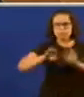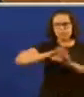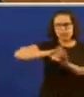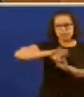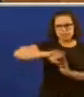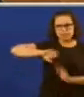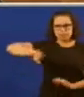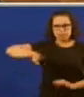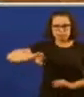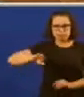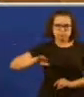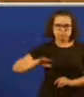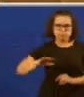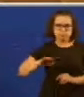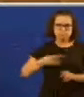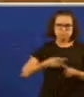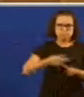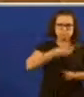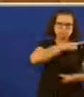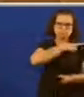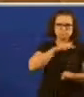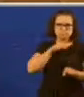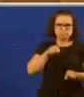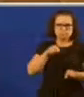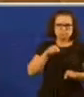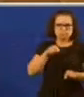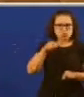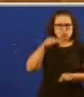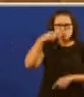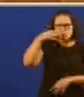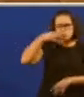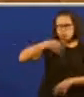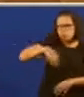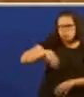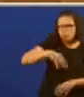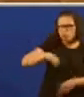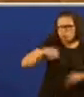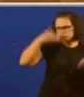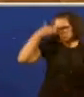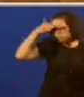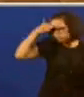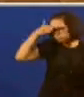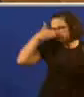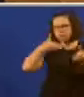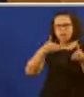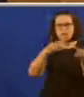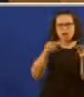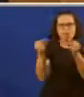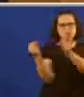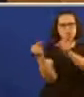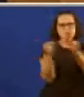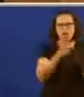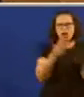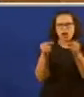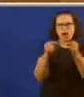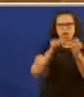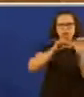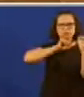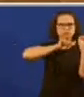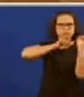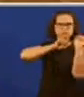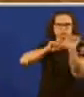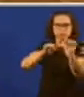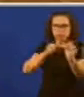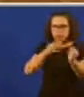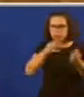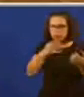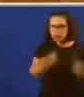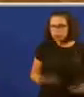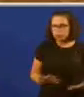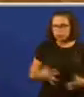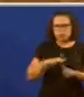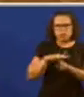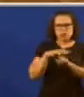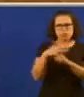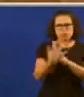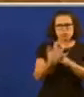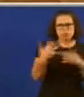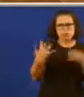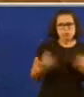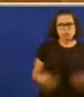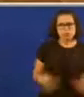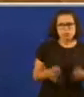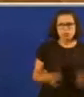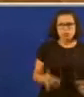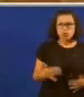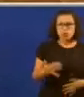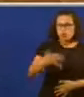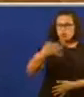na verdade única que pecha toda a porta ao diálogo nun momento crucial, no que a solución só pode